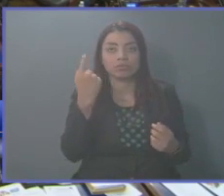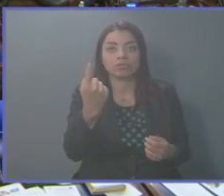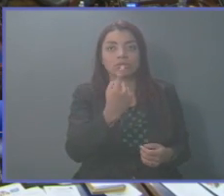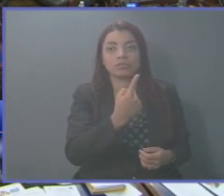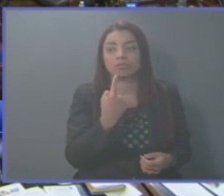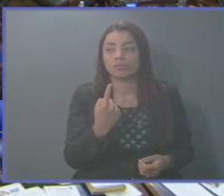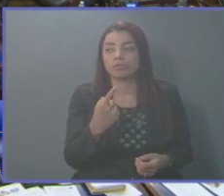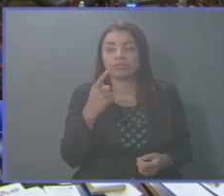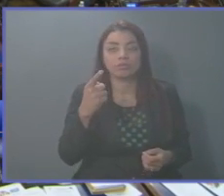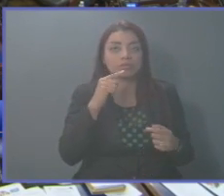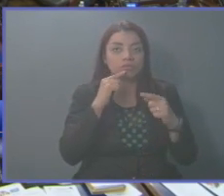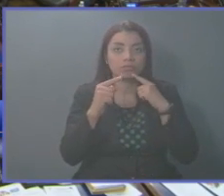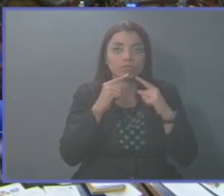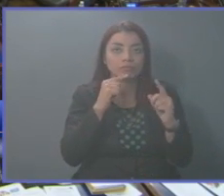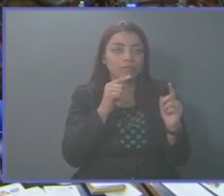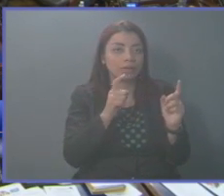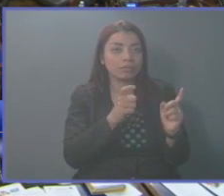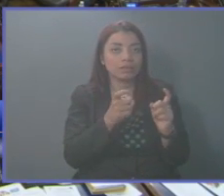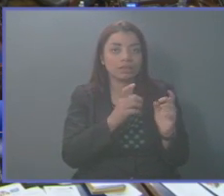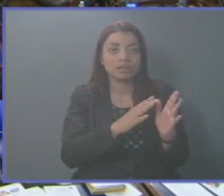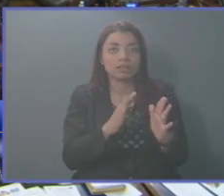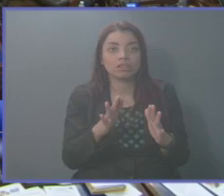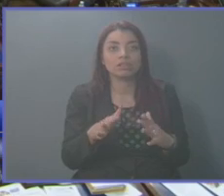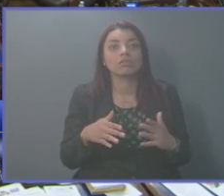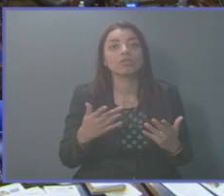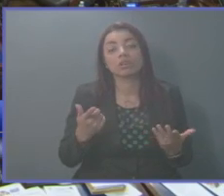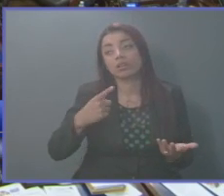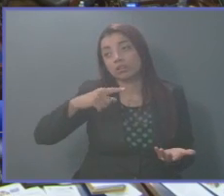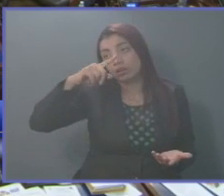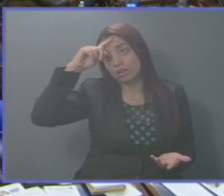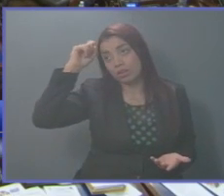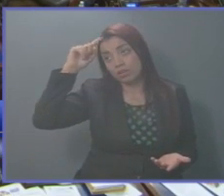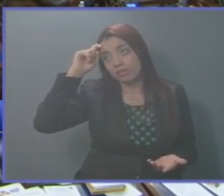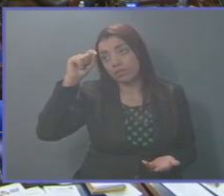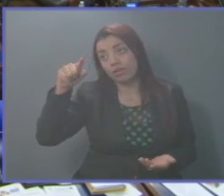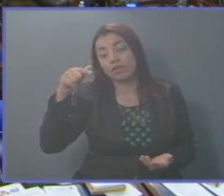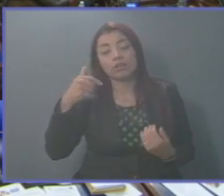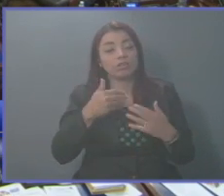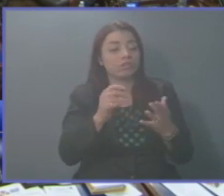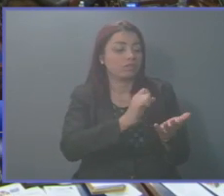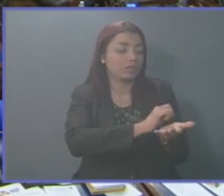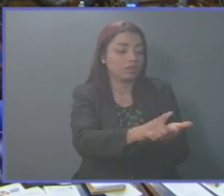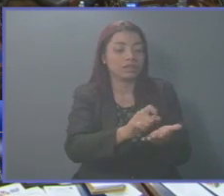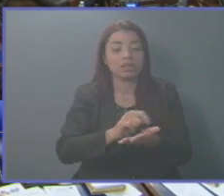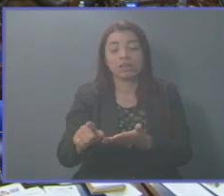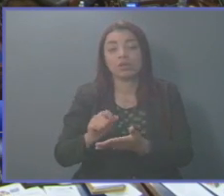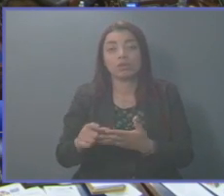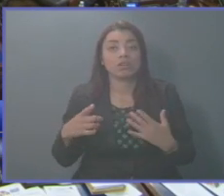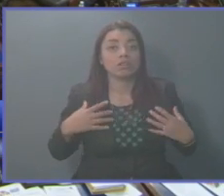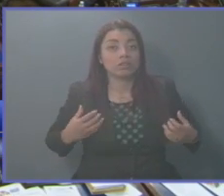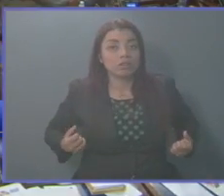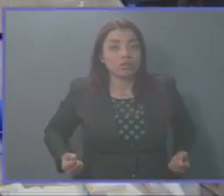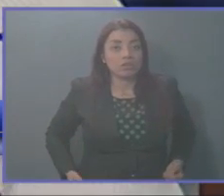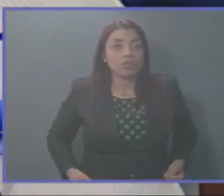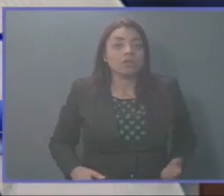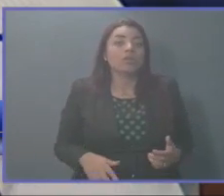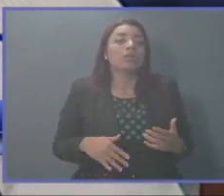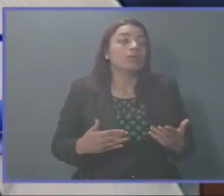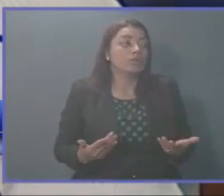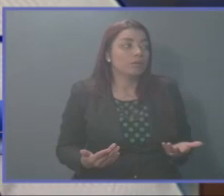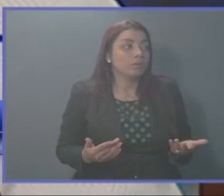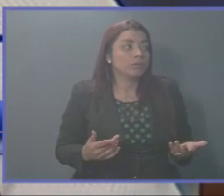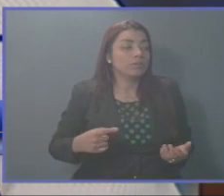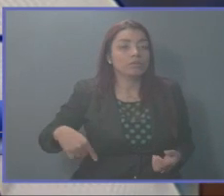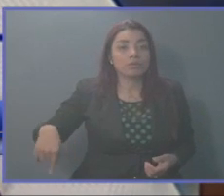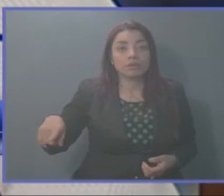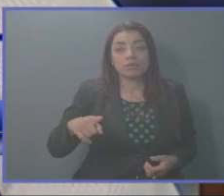personal administrativo que labora en los diferentes centros educativos públicos, para el cual